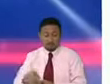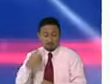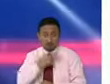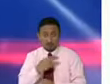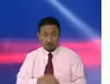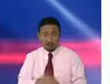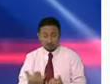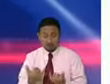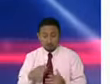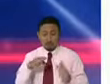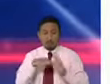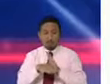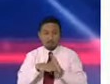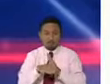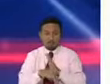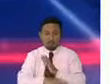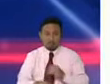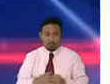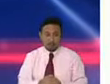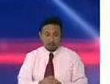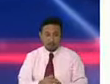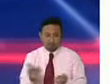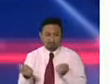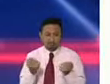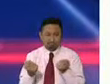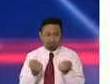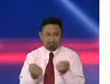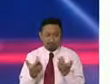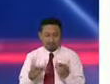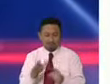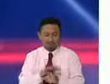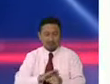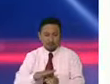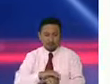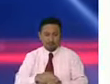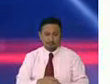fue utilizado, instrumentalizado